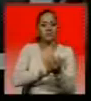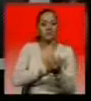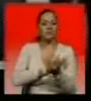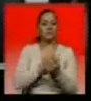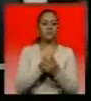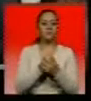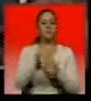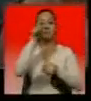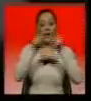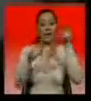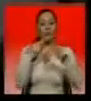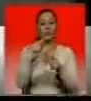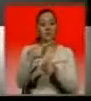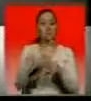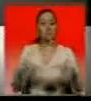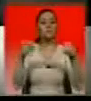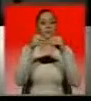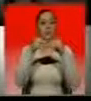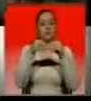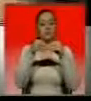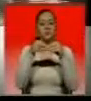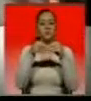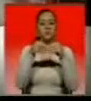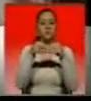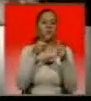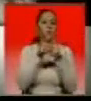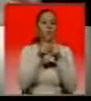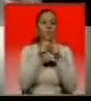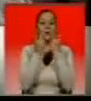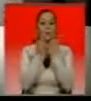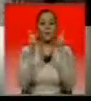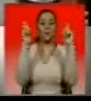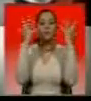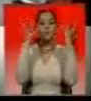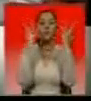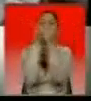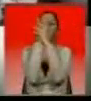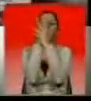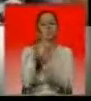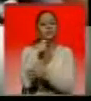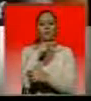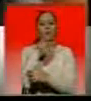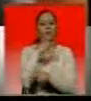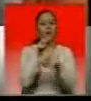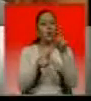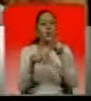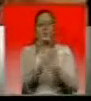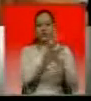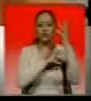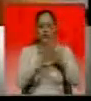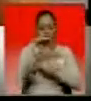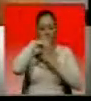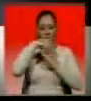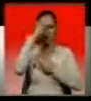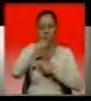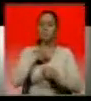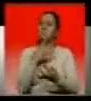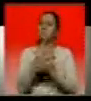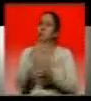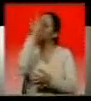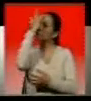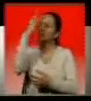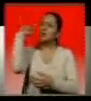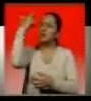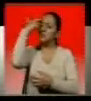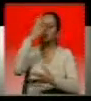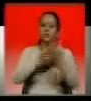Muchos dicen que lo más preciado que tiene el ser humano es su libertad. A veces nos preguntamos qué historias hay detrás de aquellas personas que la